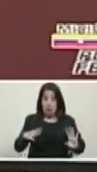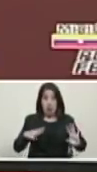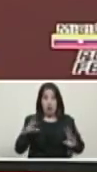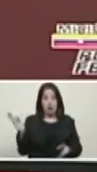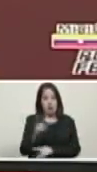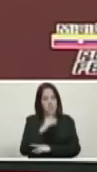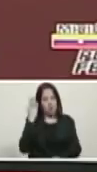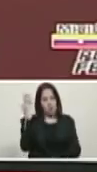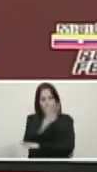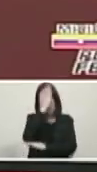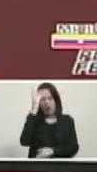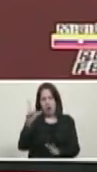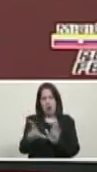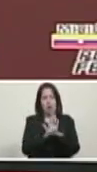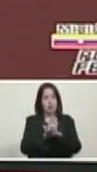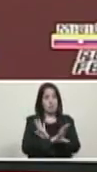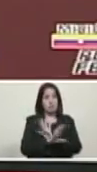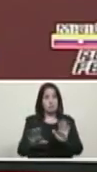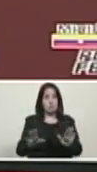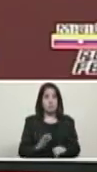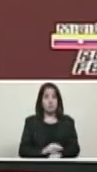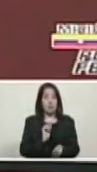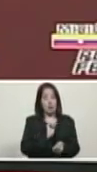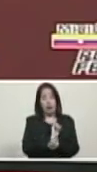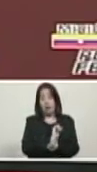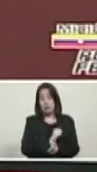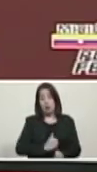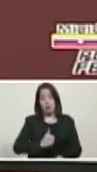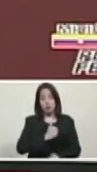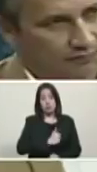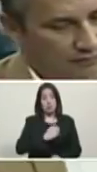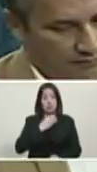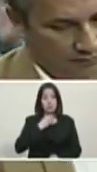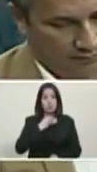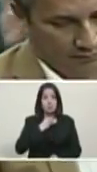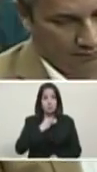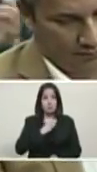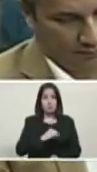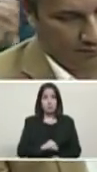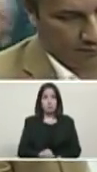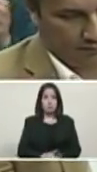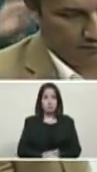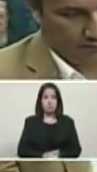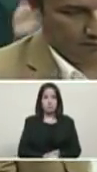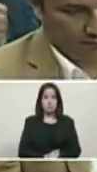la ley y para la cárcel el compadre que éste tengo a limpiar